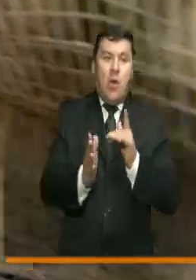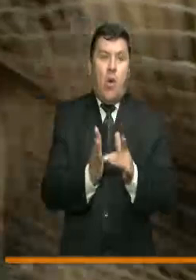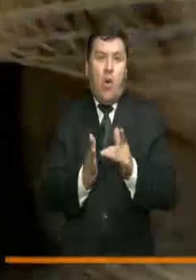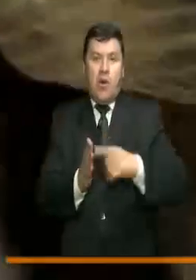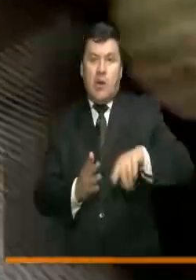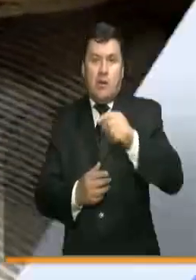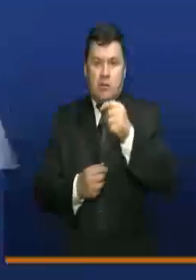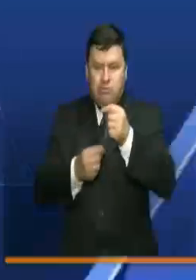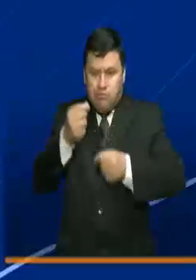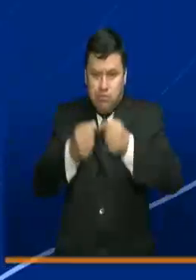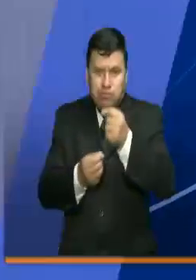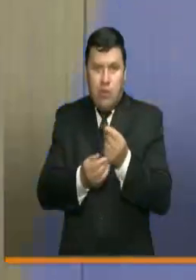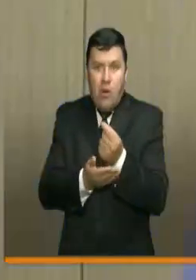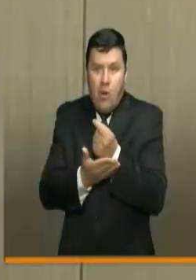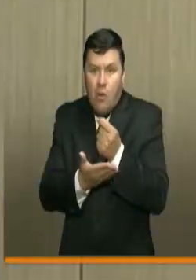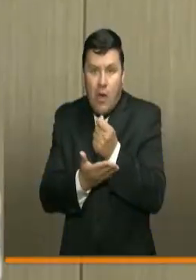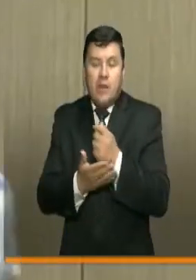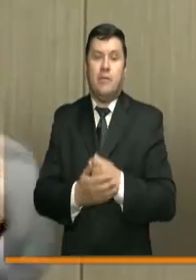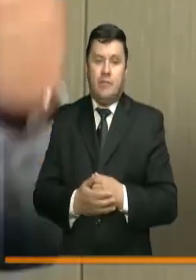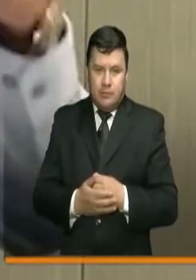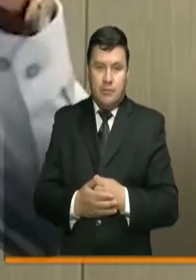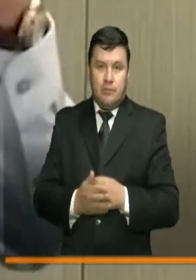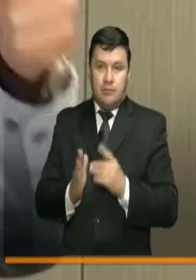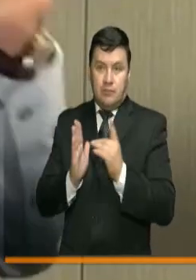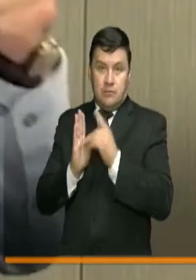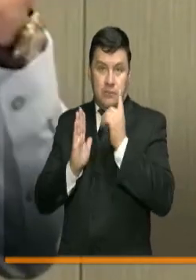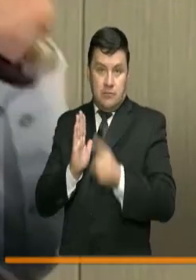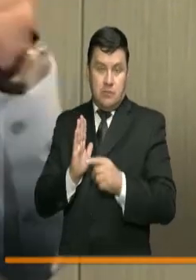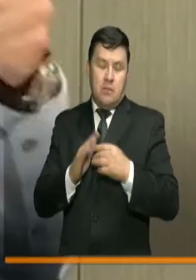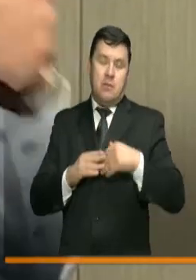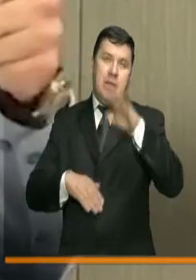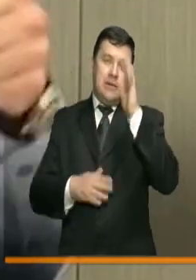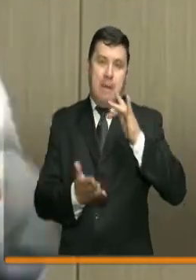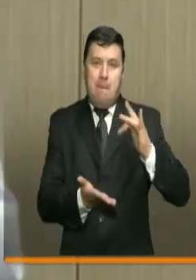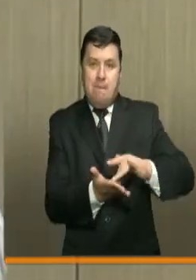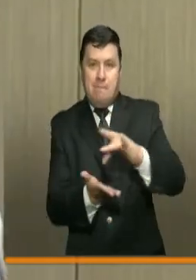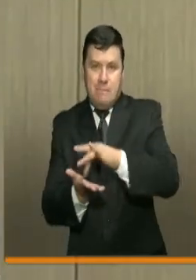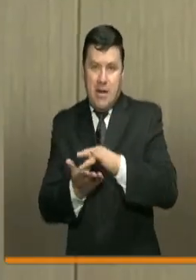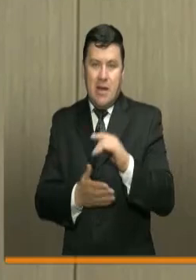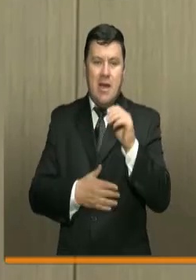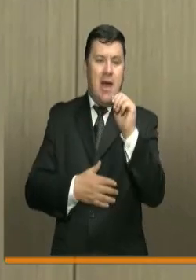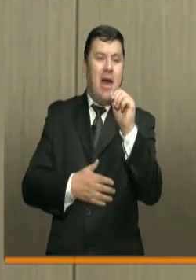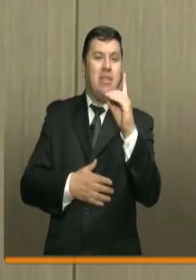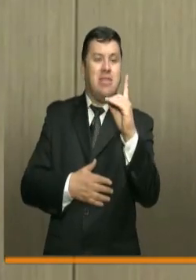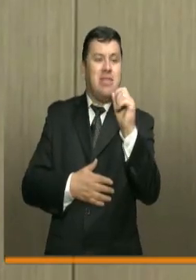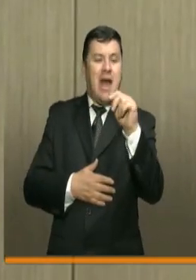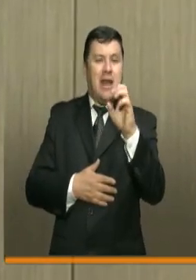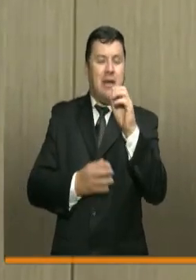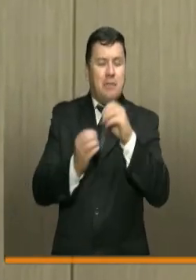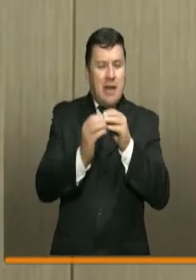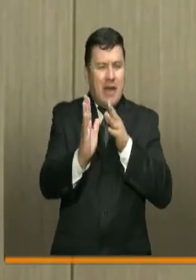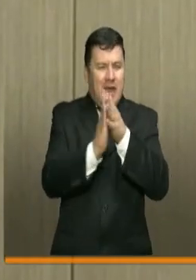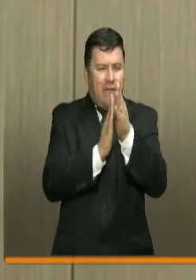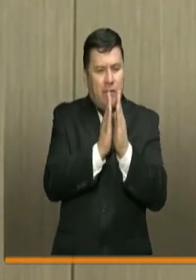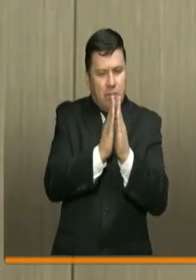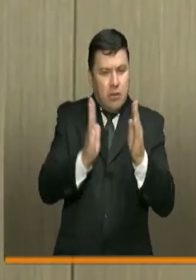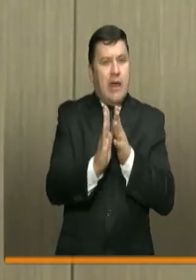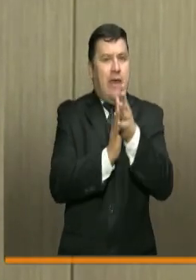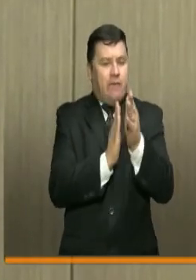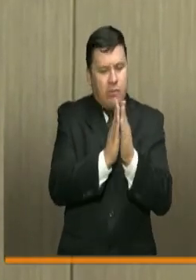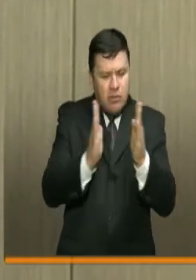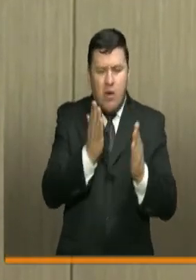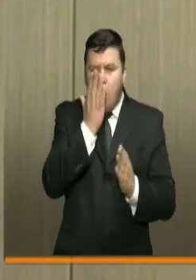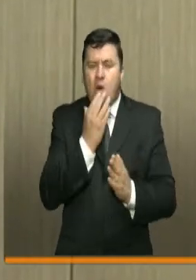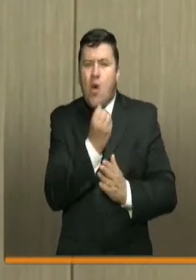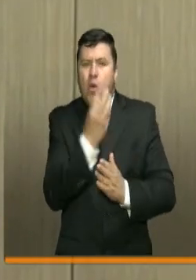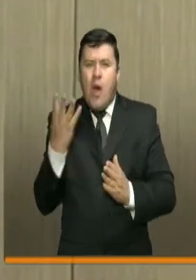emergencia económica. Este decreto contempla primero una participación muy activa del DANE para dar información periódica sobre los precios de